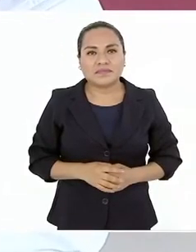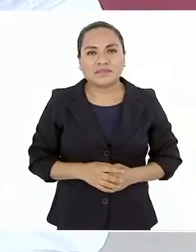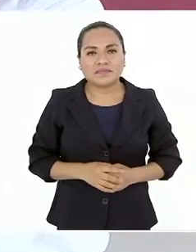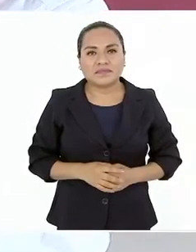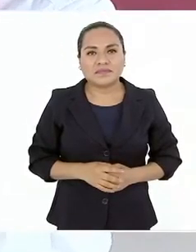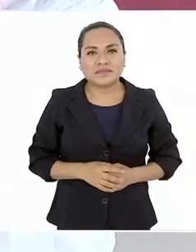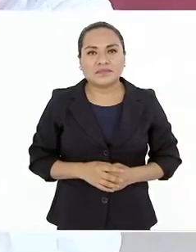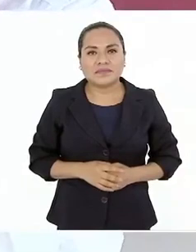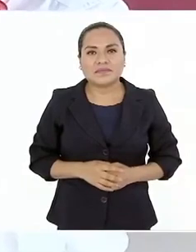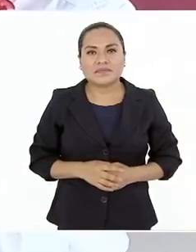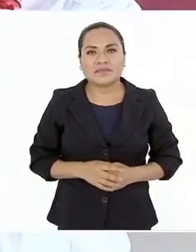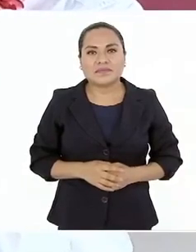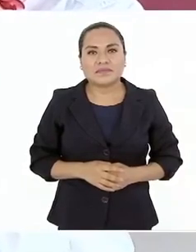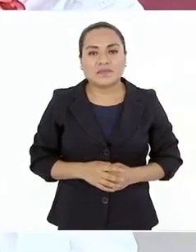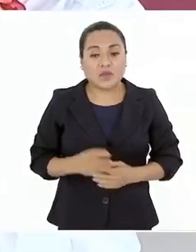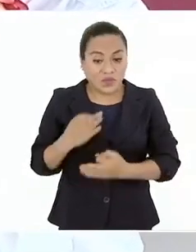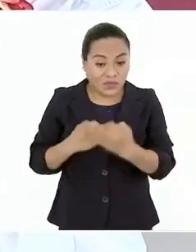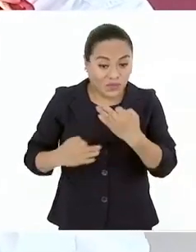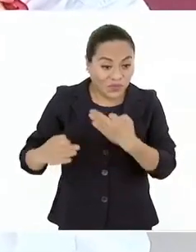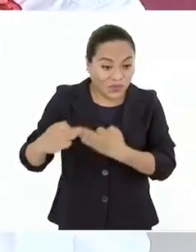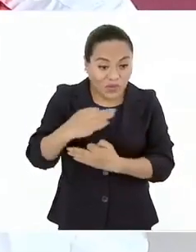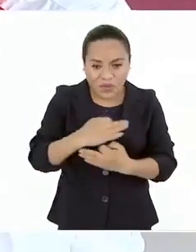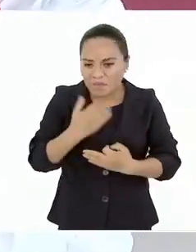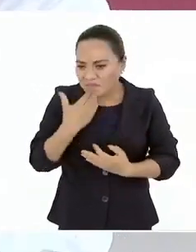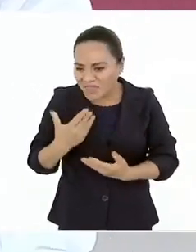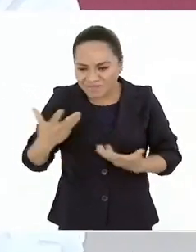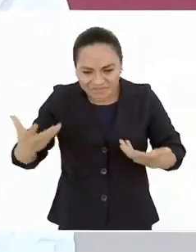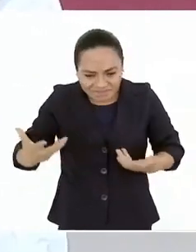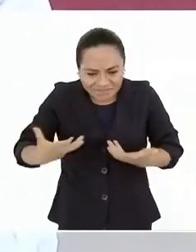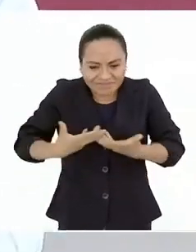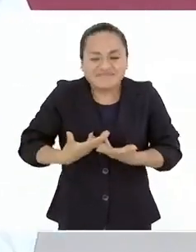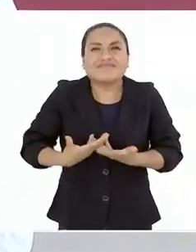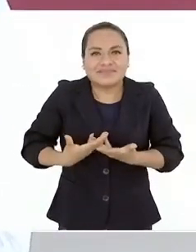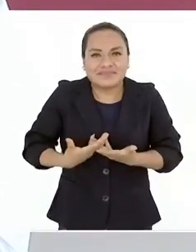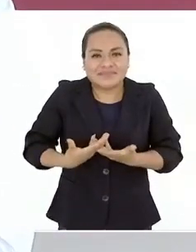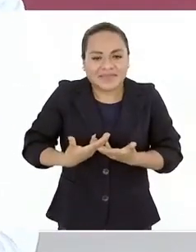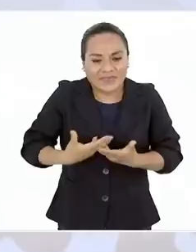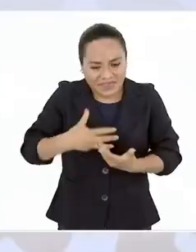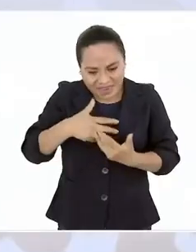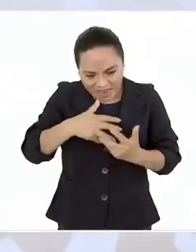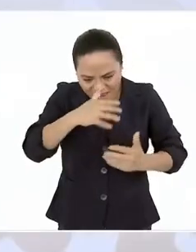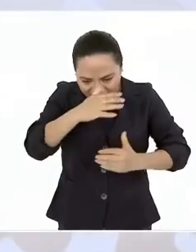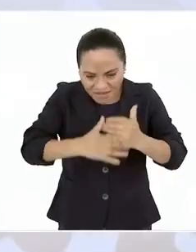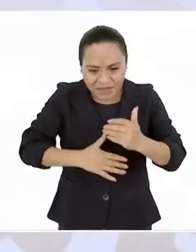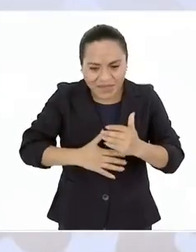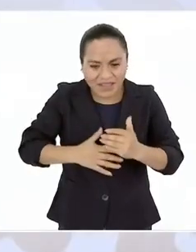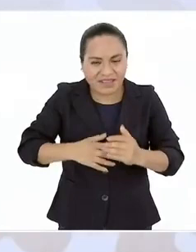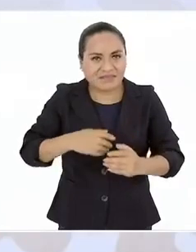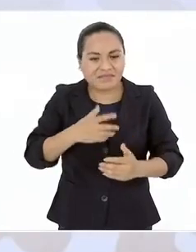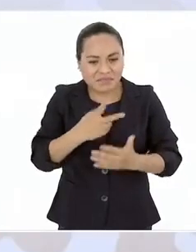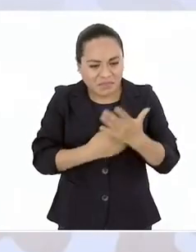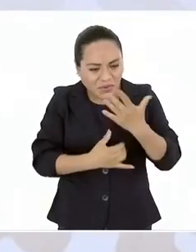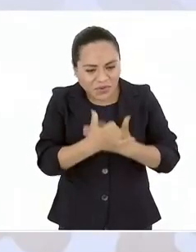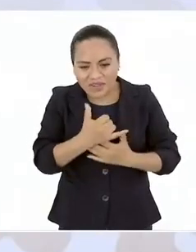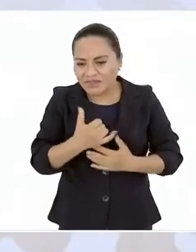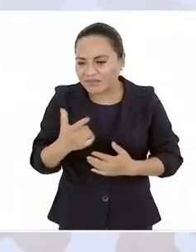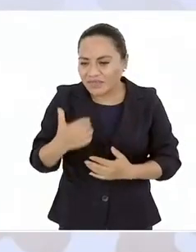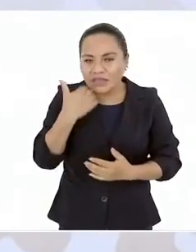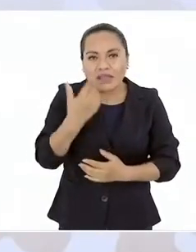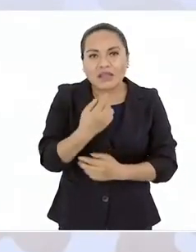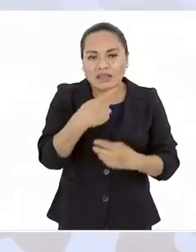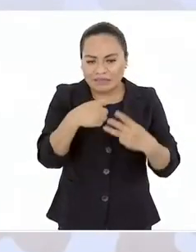que terminemos entre todos, cuando menos, tres obras